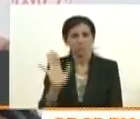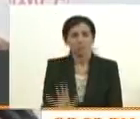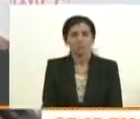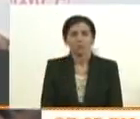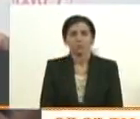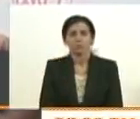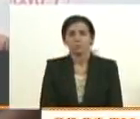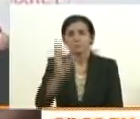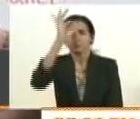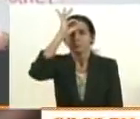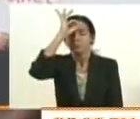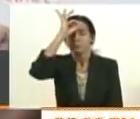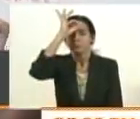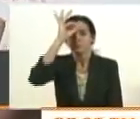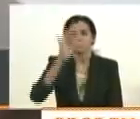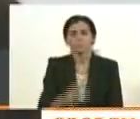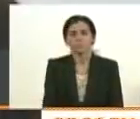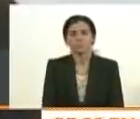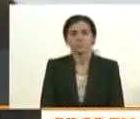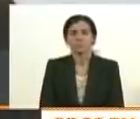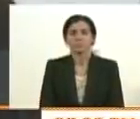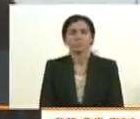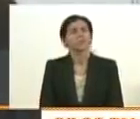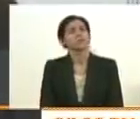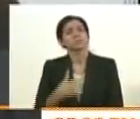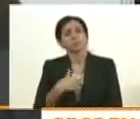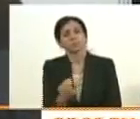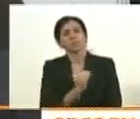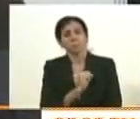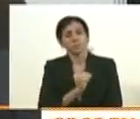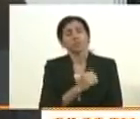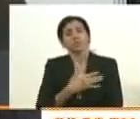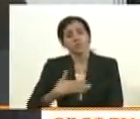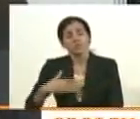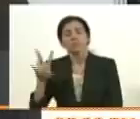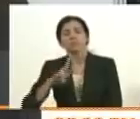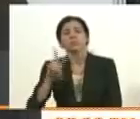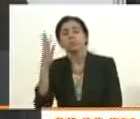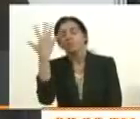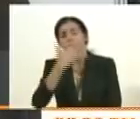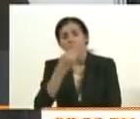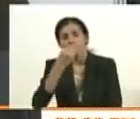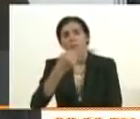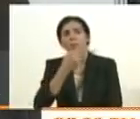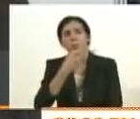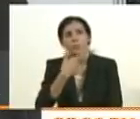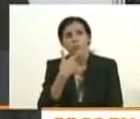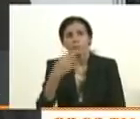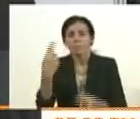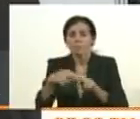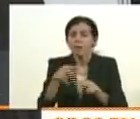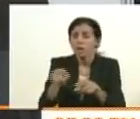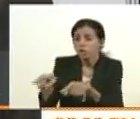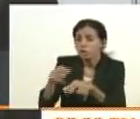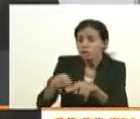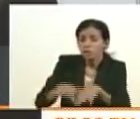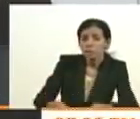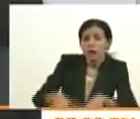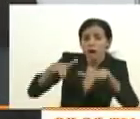No sé, con el temor, porque yo quiero una Venezuela bella y bonita para esos niños que están